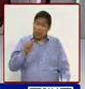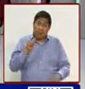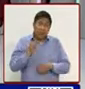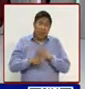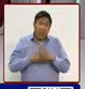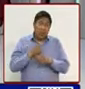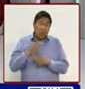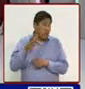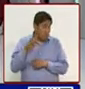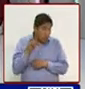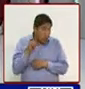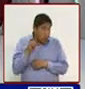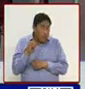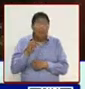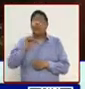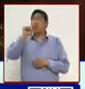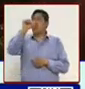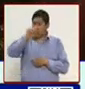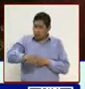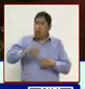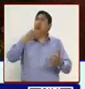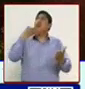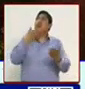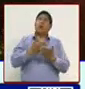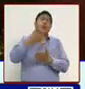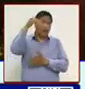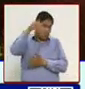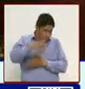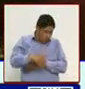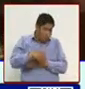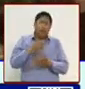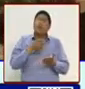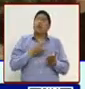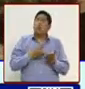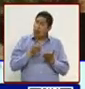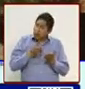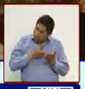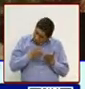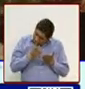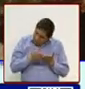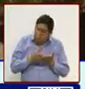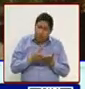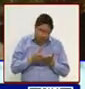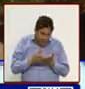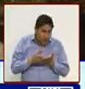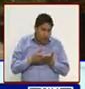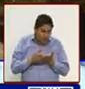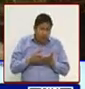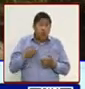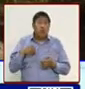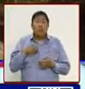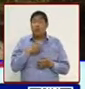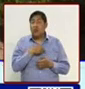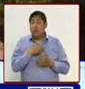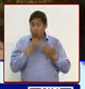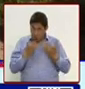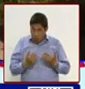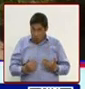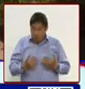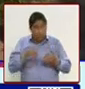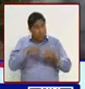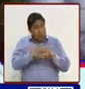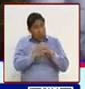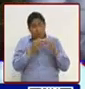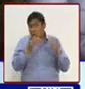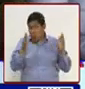Sí, muy buenas noches, hermano periodista. Es evidentemente en este momento estamos en un velorio así